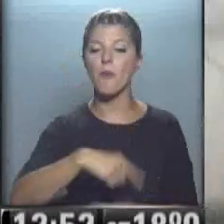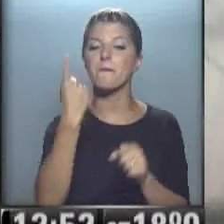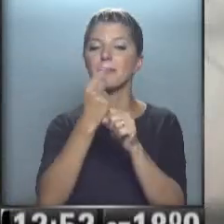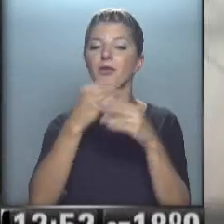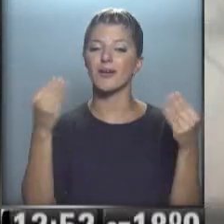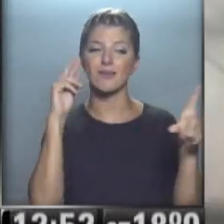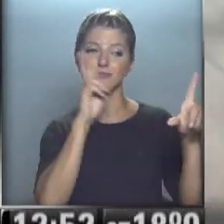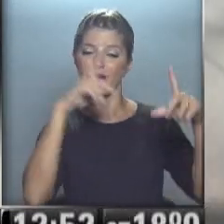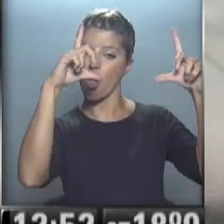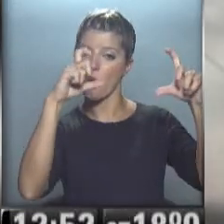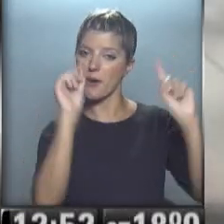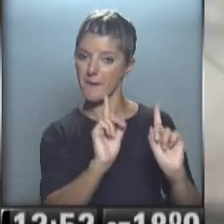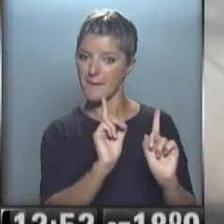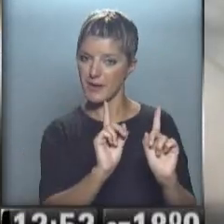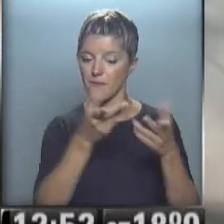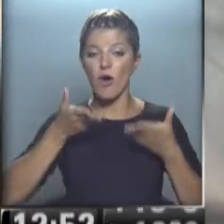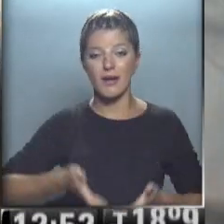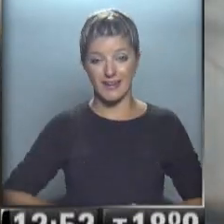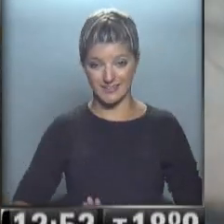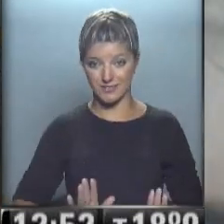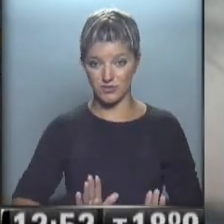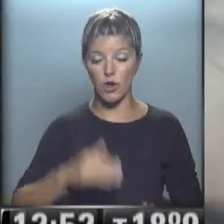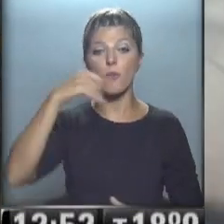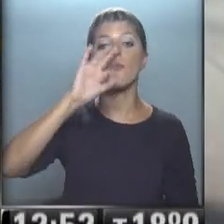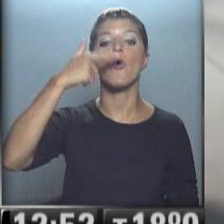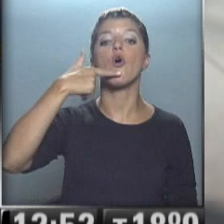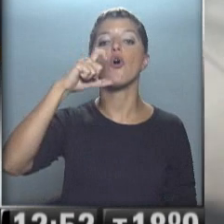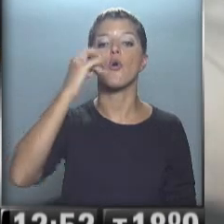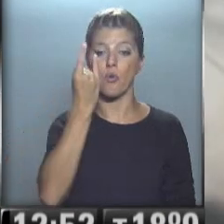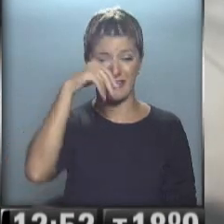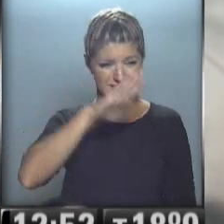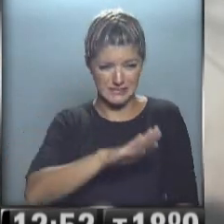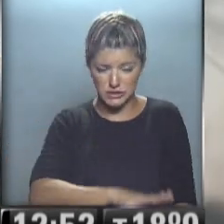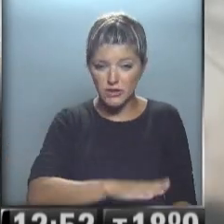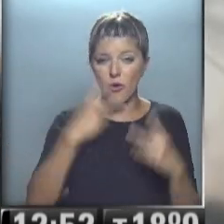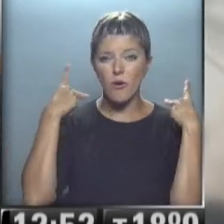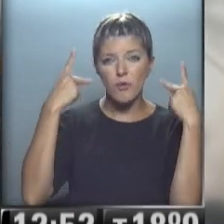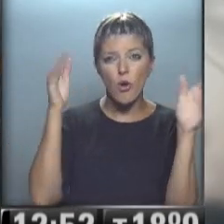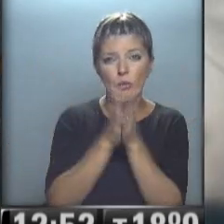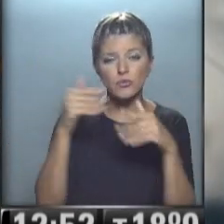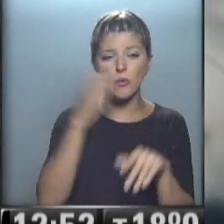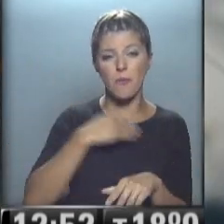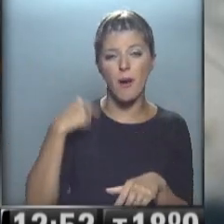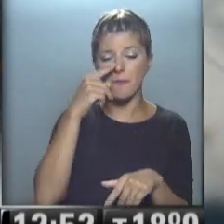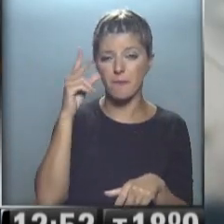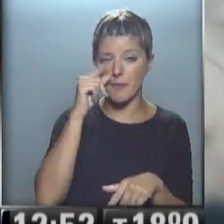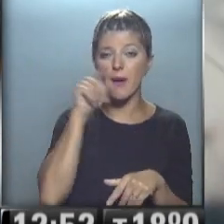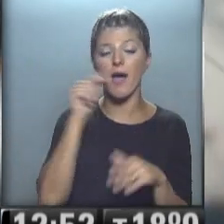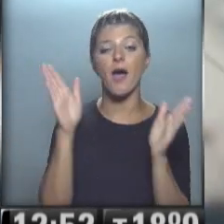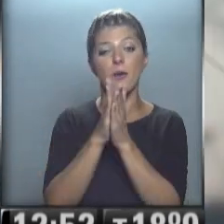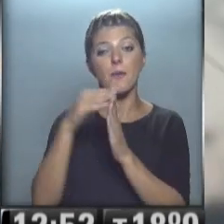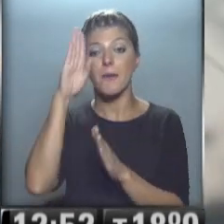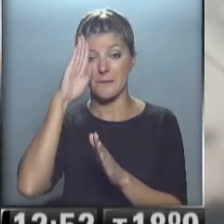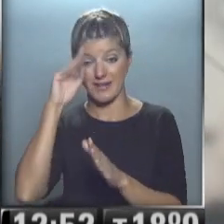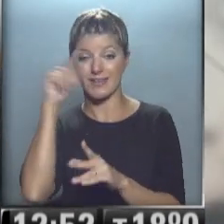tiene que ver con esto con este señor que nació Precisamente en Moscú y siendo muy pequeño viajó con sus padres hacia Bélgica tras la conformación de la